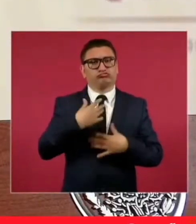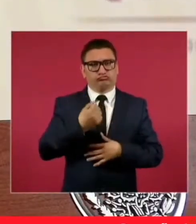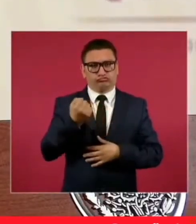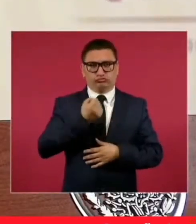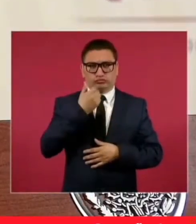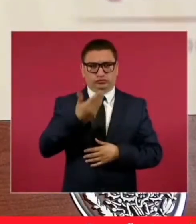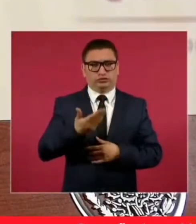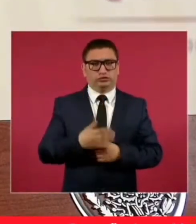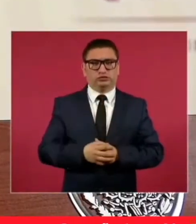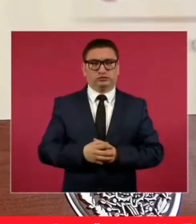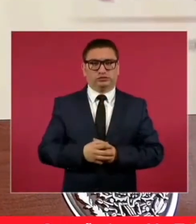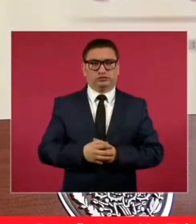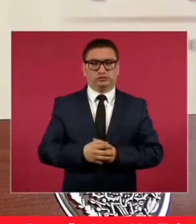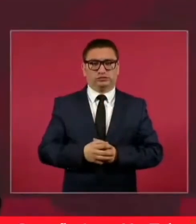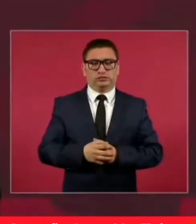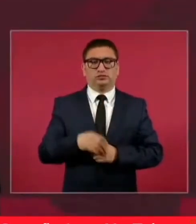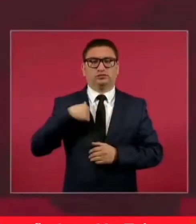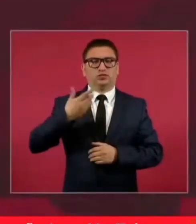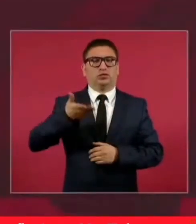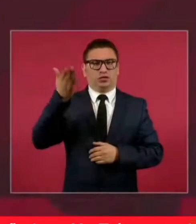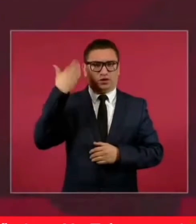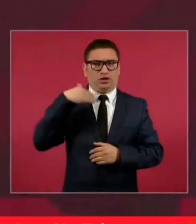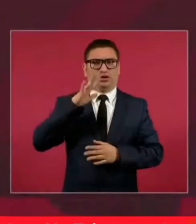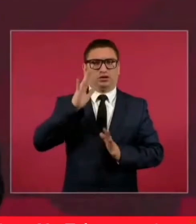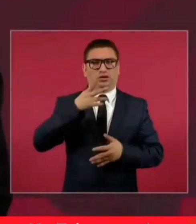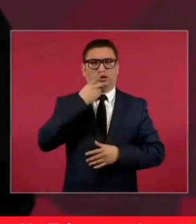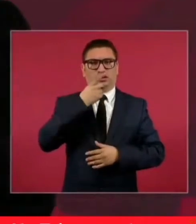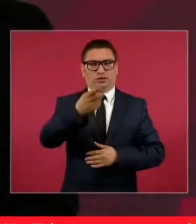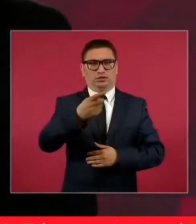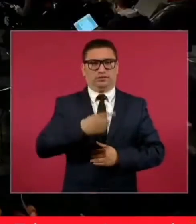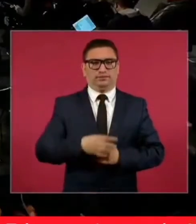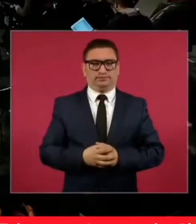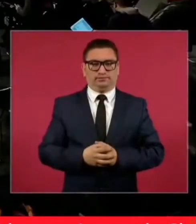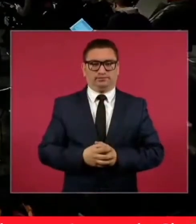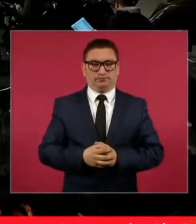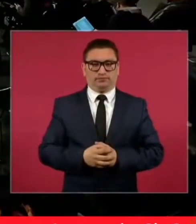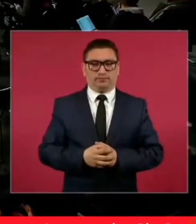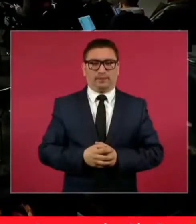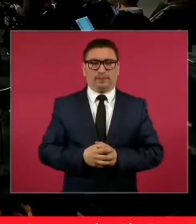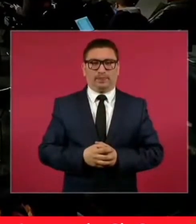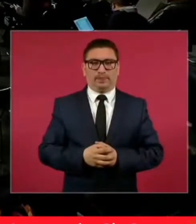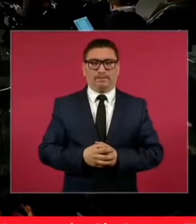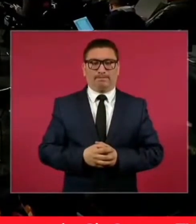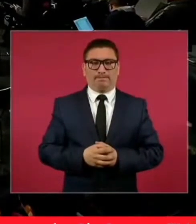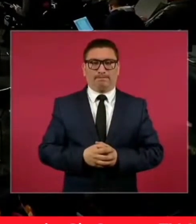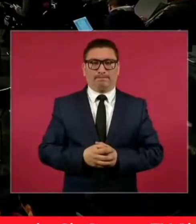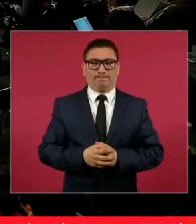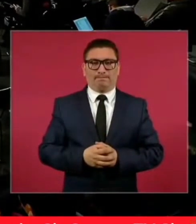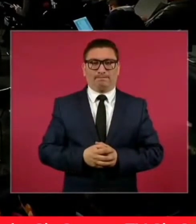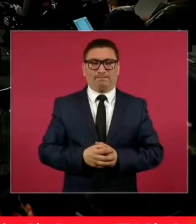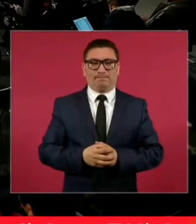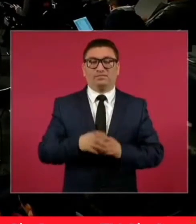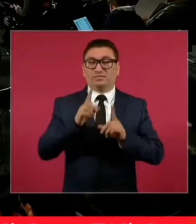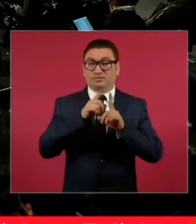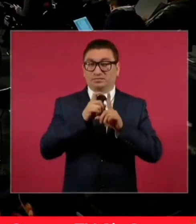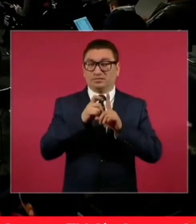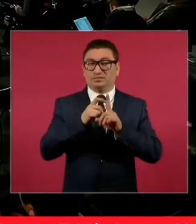Ya les he comentado de la caricatura de Abel